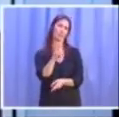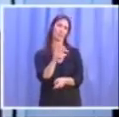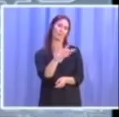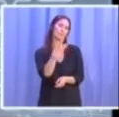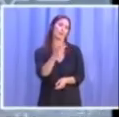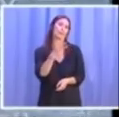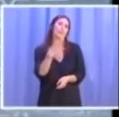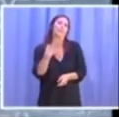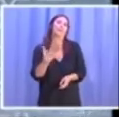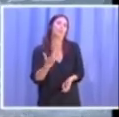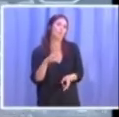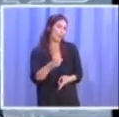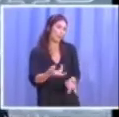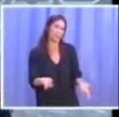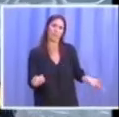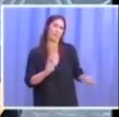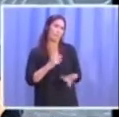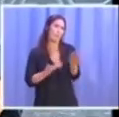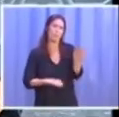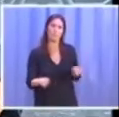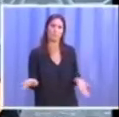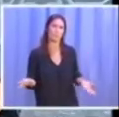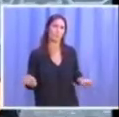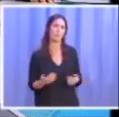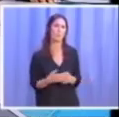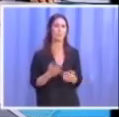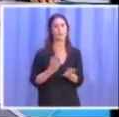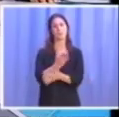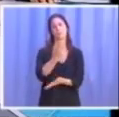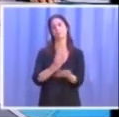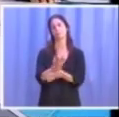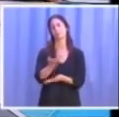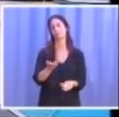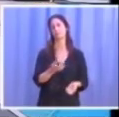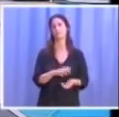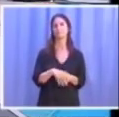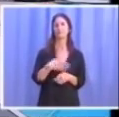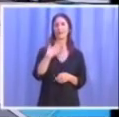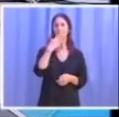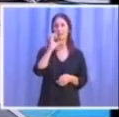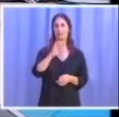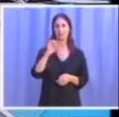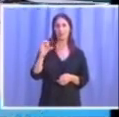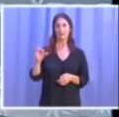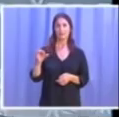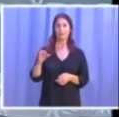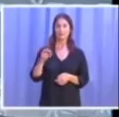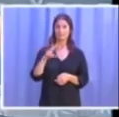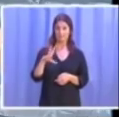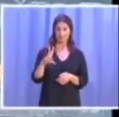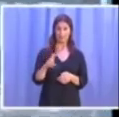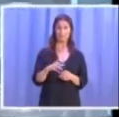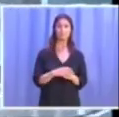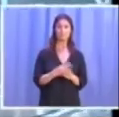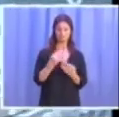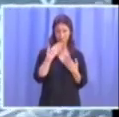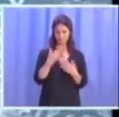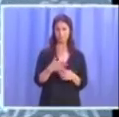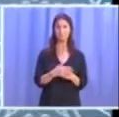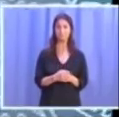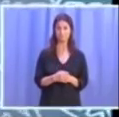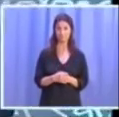son 35 segundos. Ya le digo yo que no, señor Salvador. Interrumpiendo, hombre. Señor Pérez. Muchas gracias. Y tiene esos 25 segundos. Bien, muchísimas